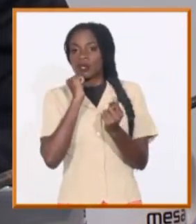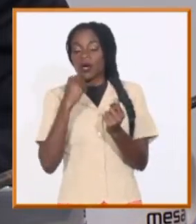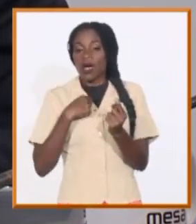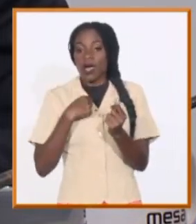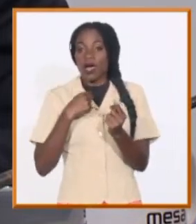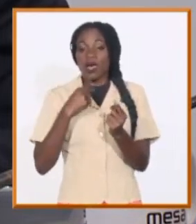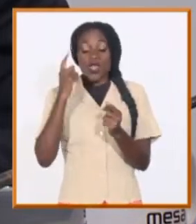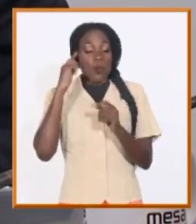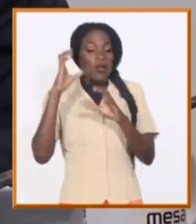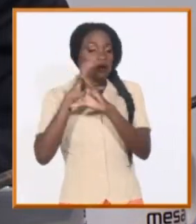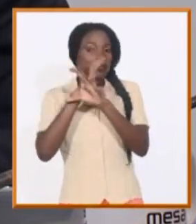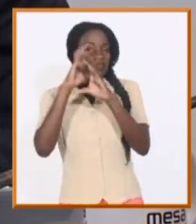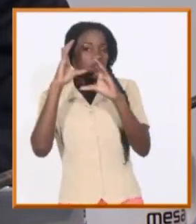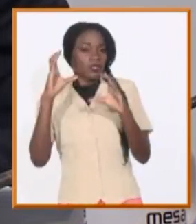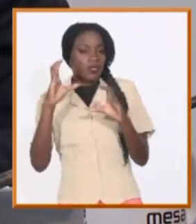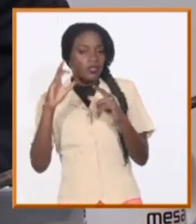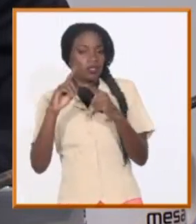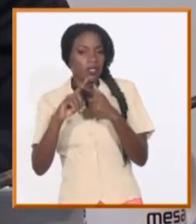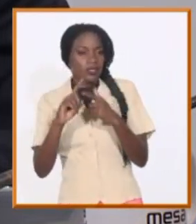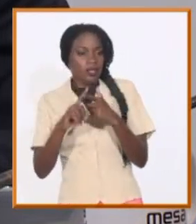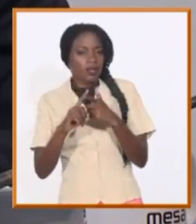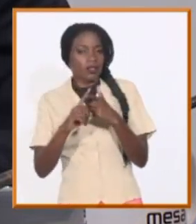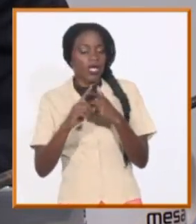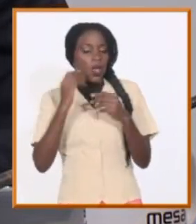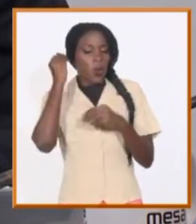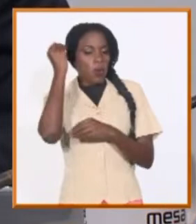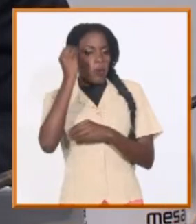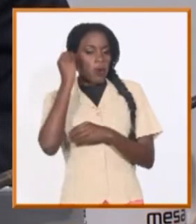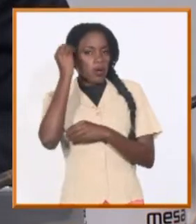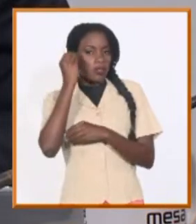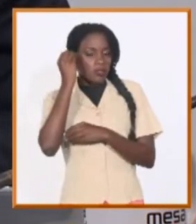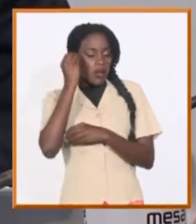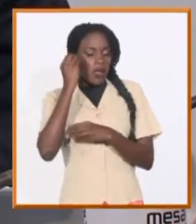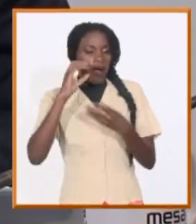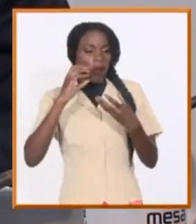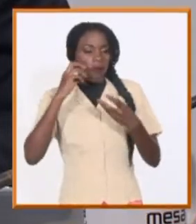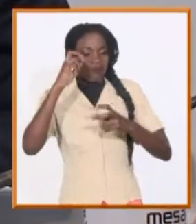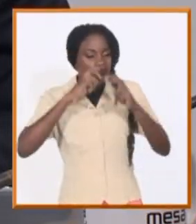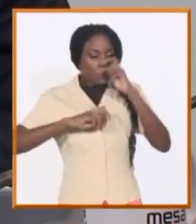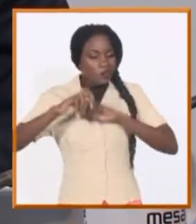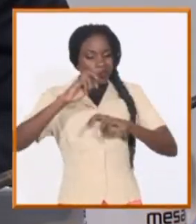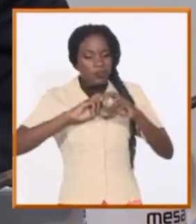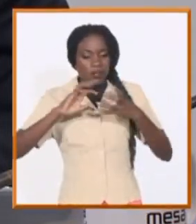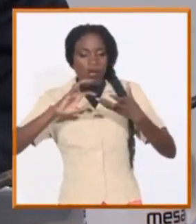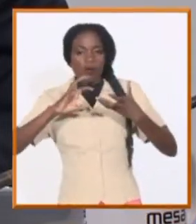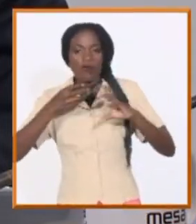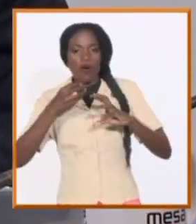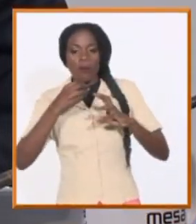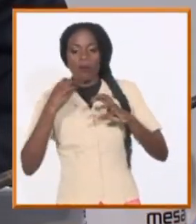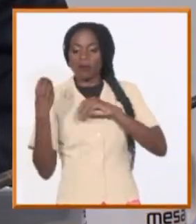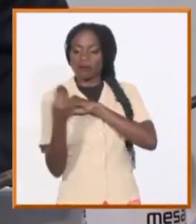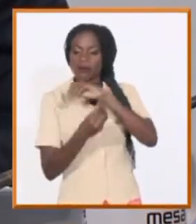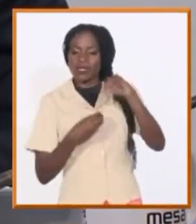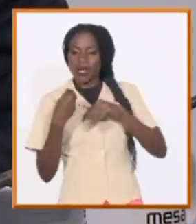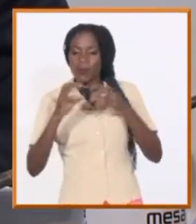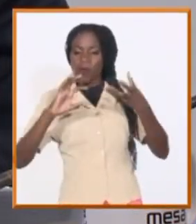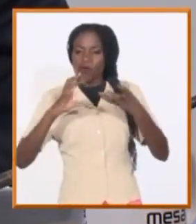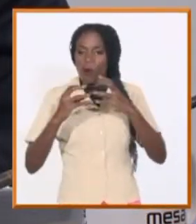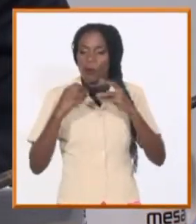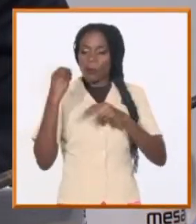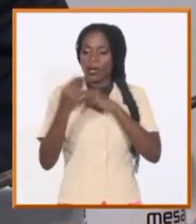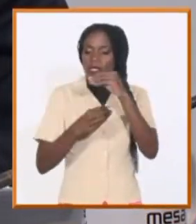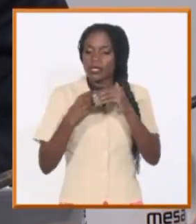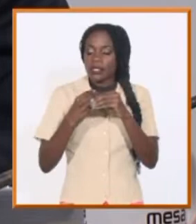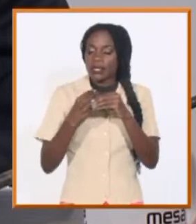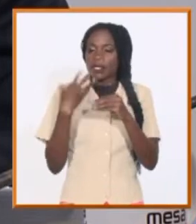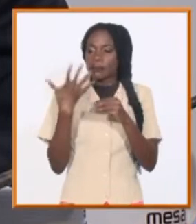la ciencia, desde un análisis estratégico, ir a la búsqueda de nuevas variantes alternativas que